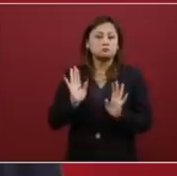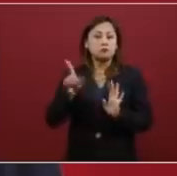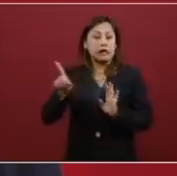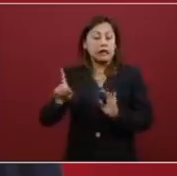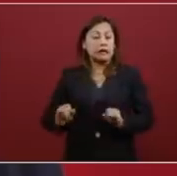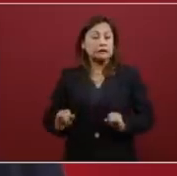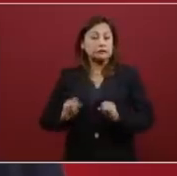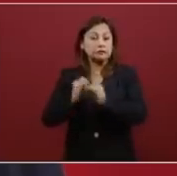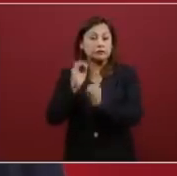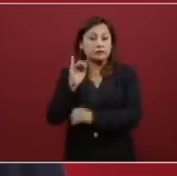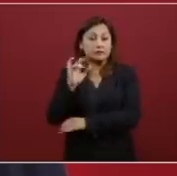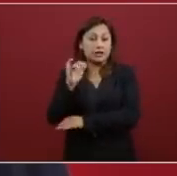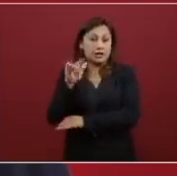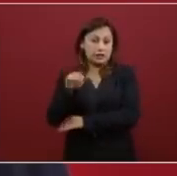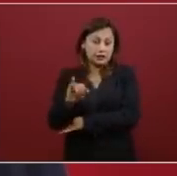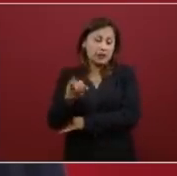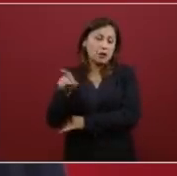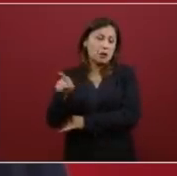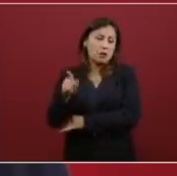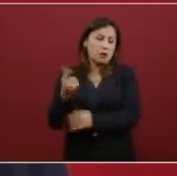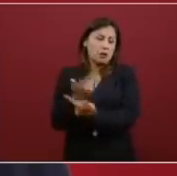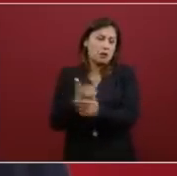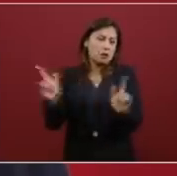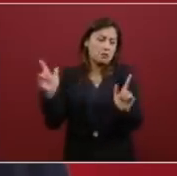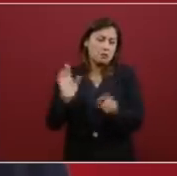es independiente.